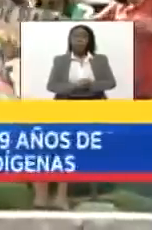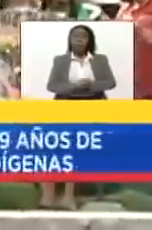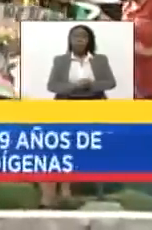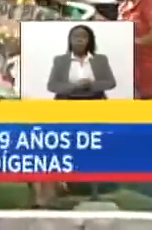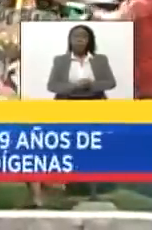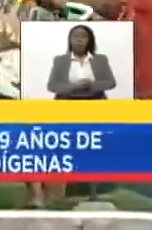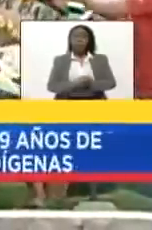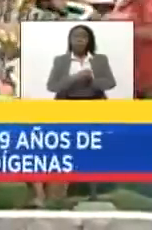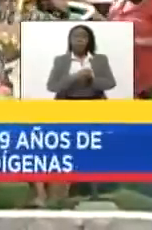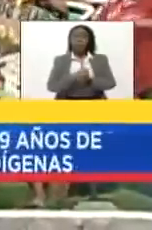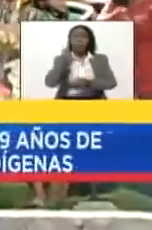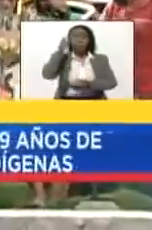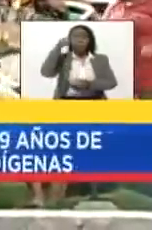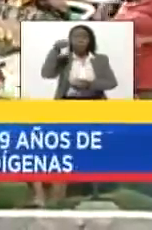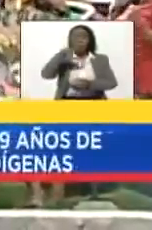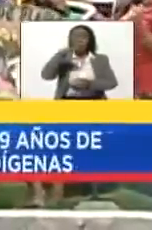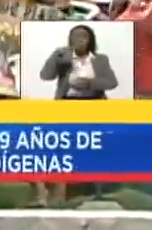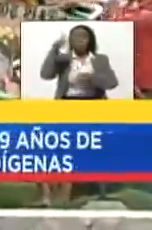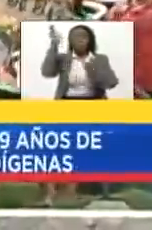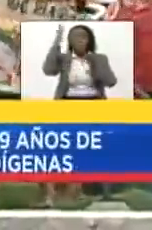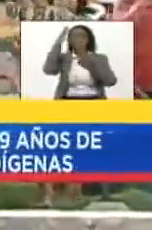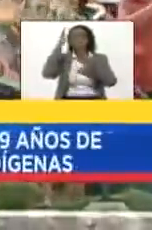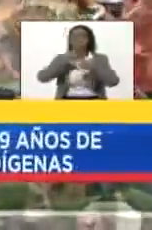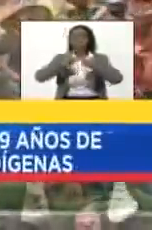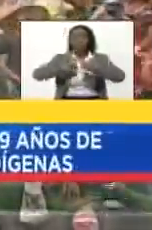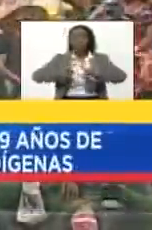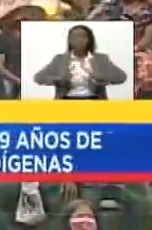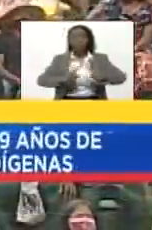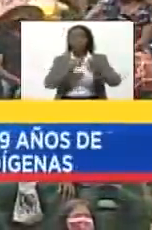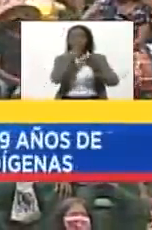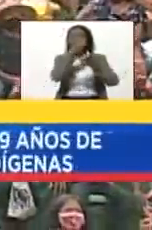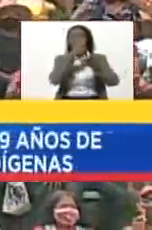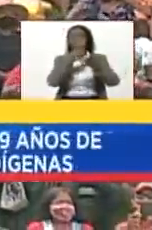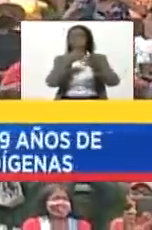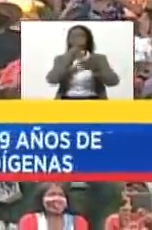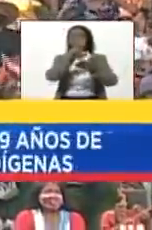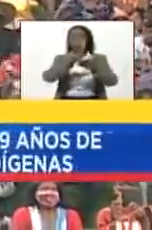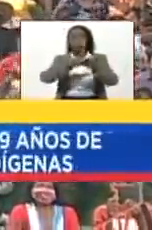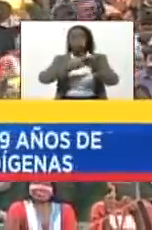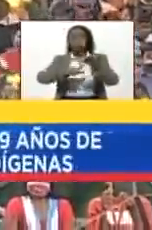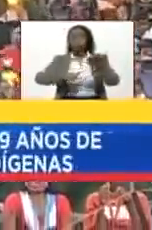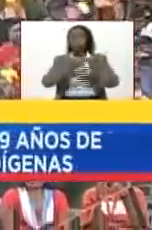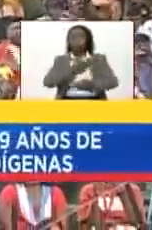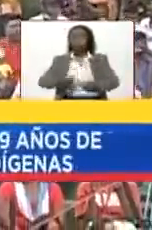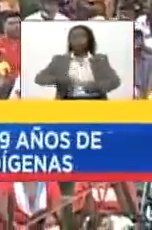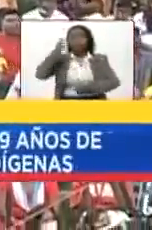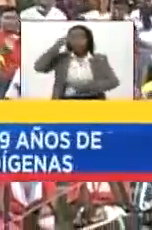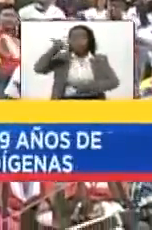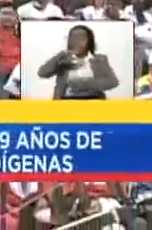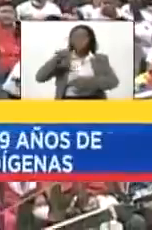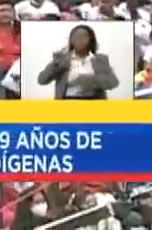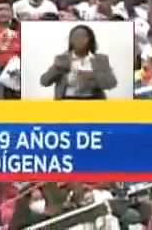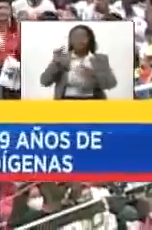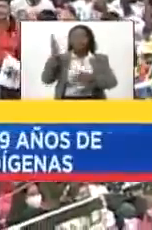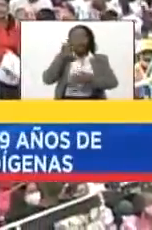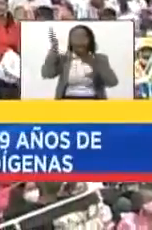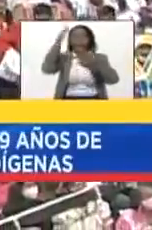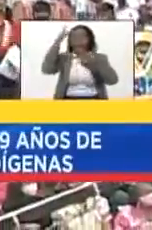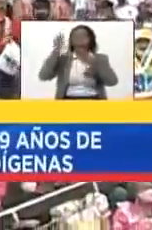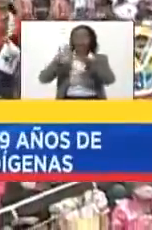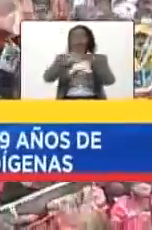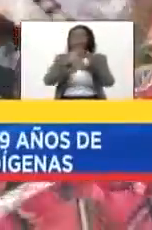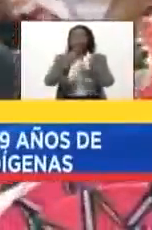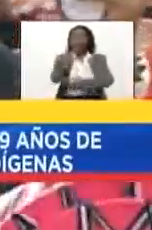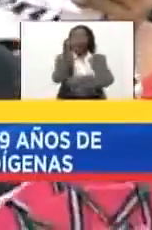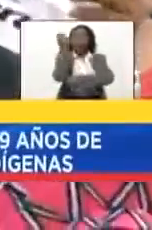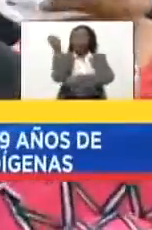Quinanoque, Quinaroe y Timotes. Los pueblos indígenas unidos